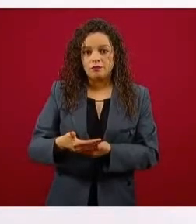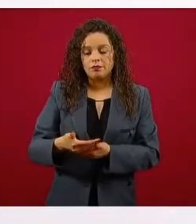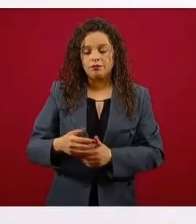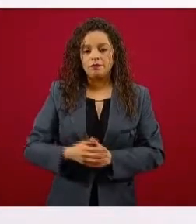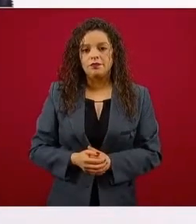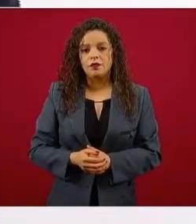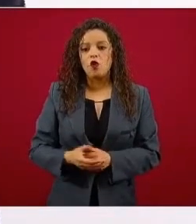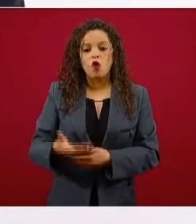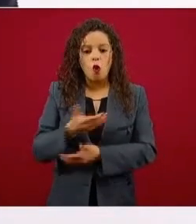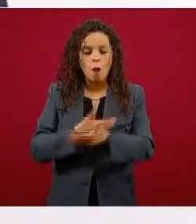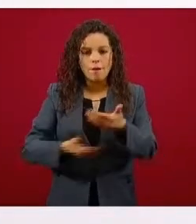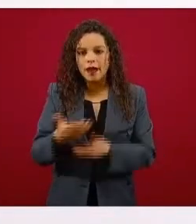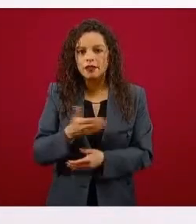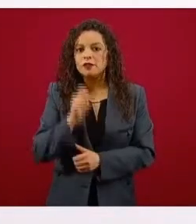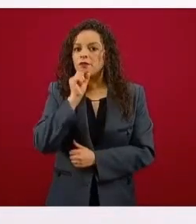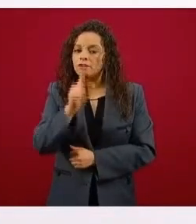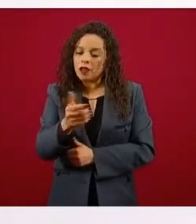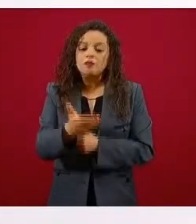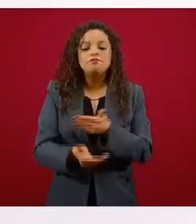Atendemos a los pobres,